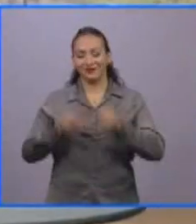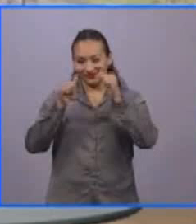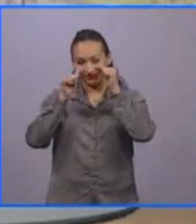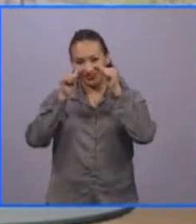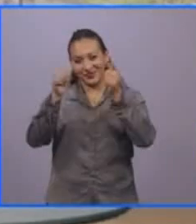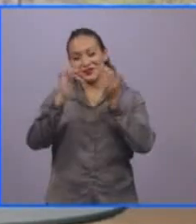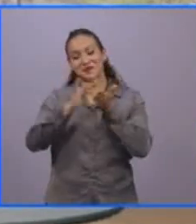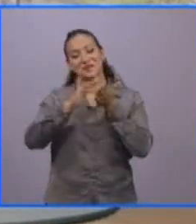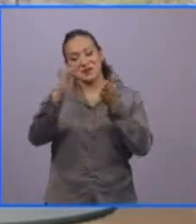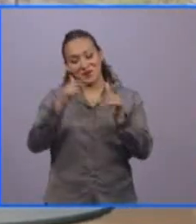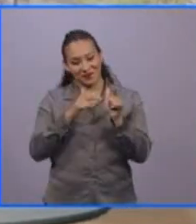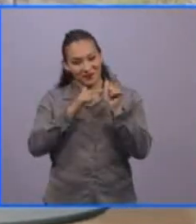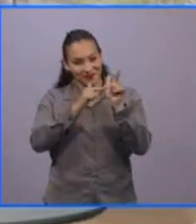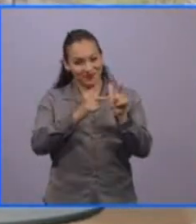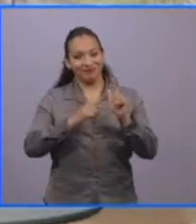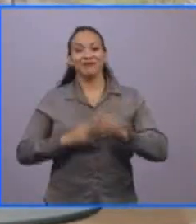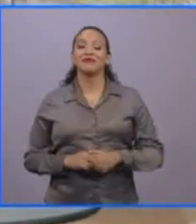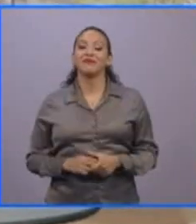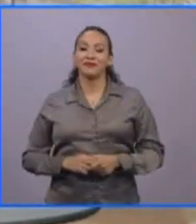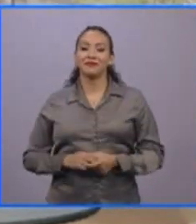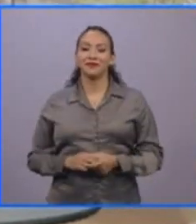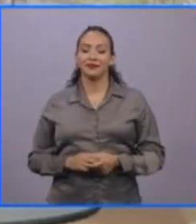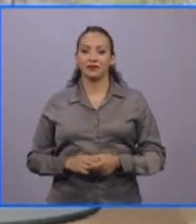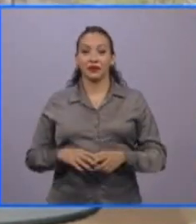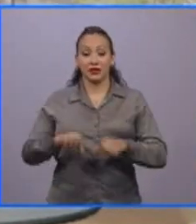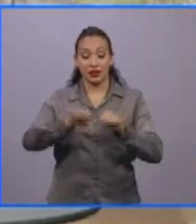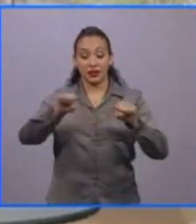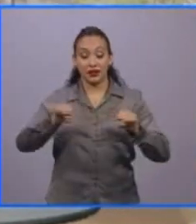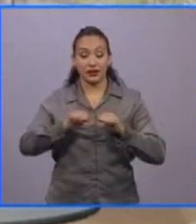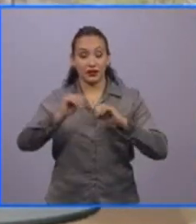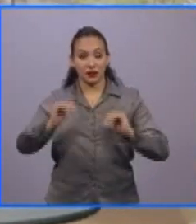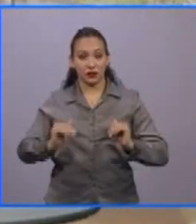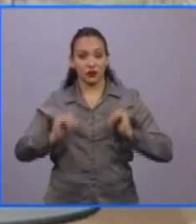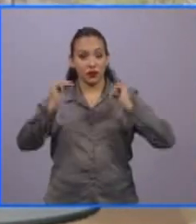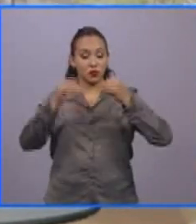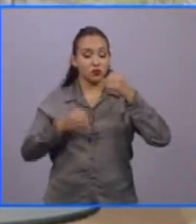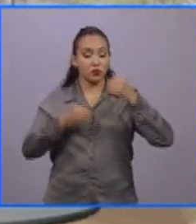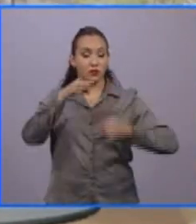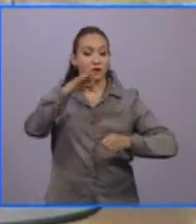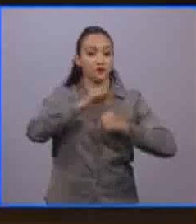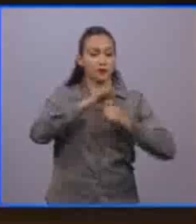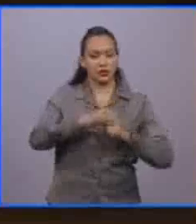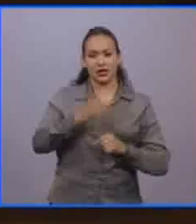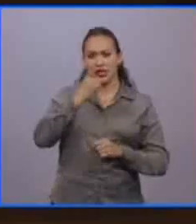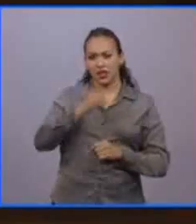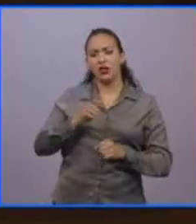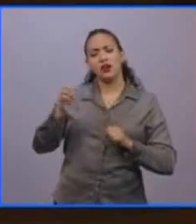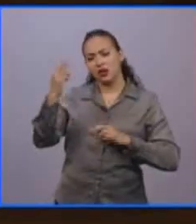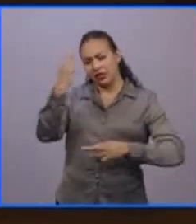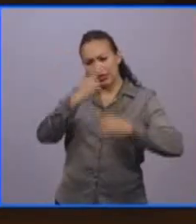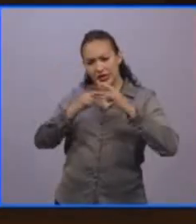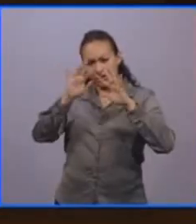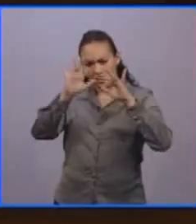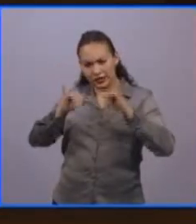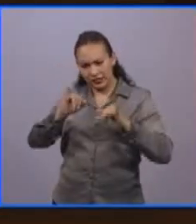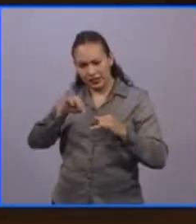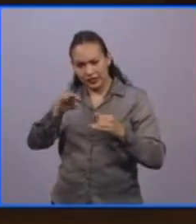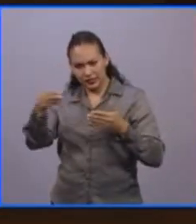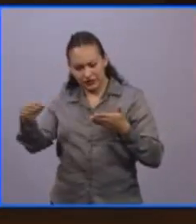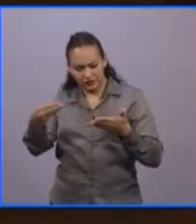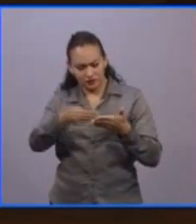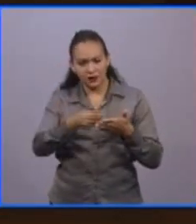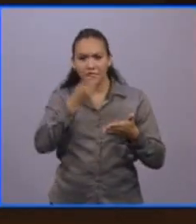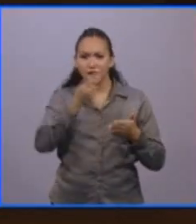Agradecemos que continúe en este corte informativo. La Sala Superior del Tribunal Electoral confirmó el acuerdo del INE que establece